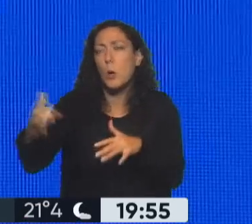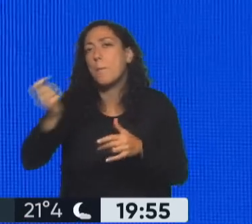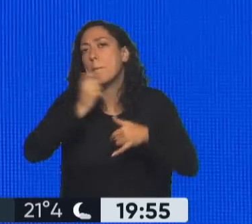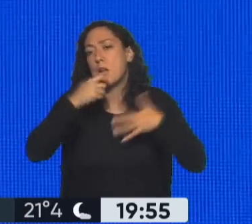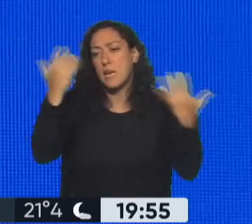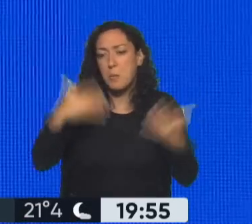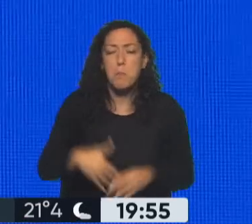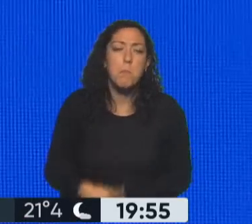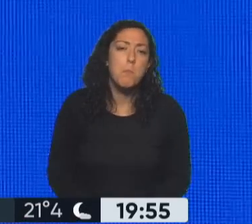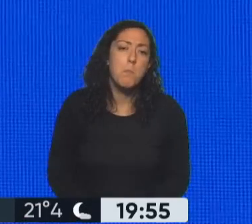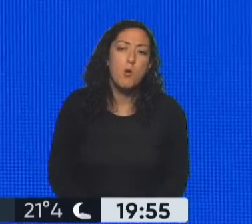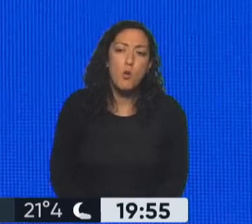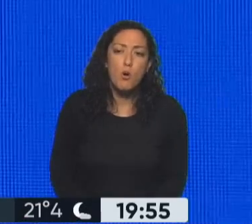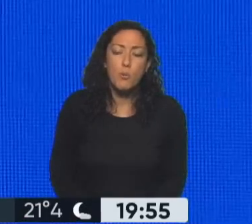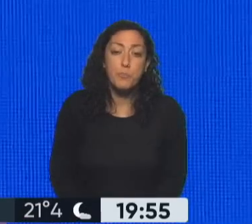ejemplo,